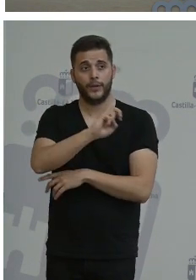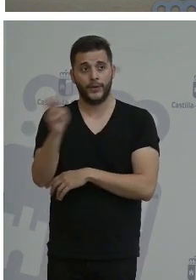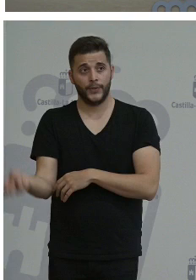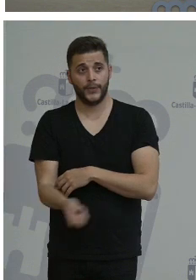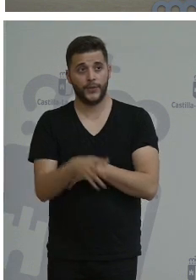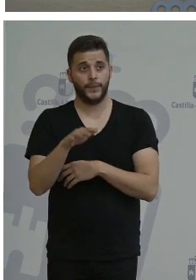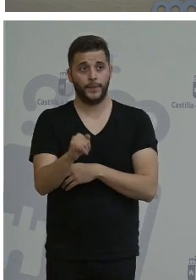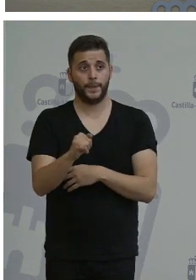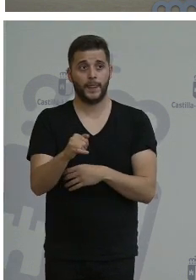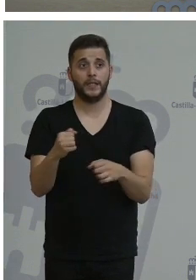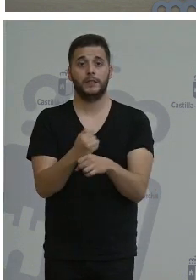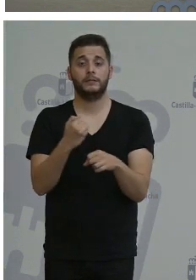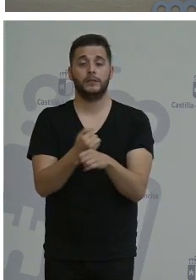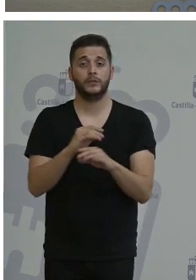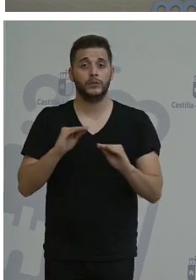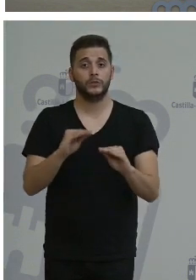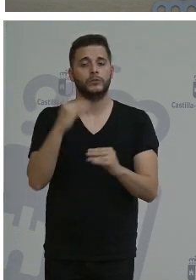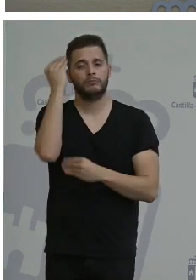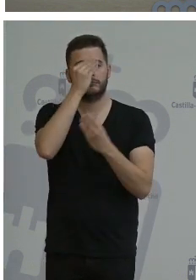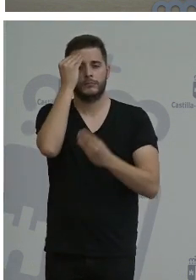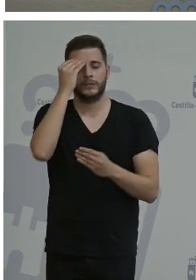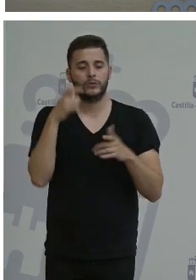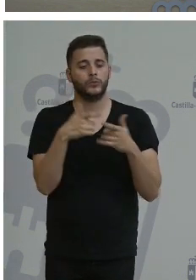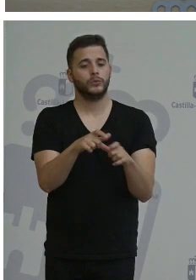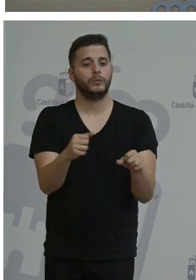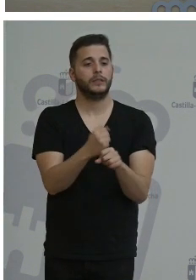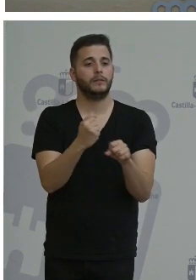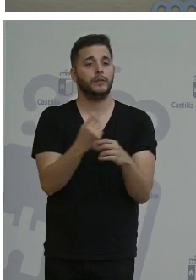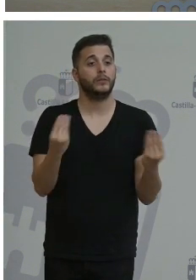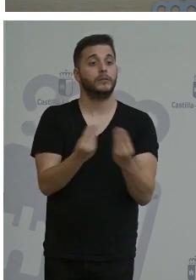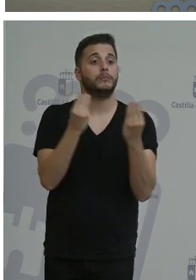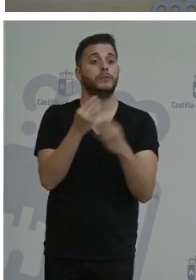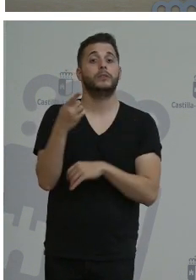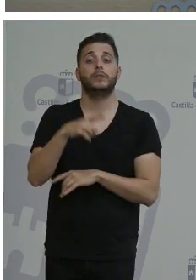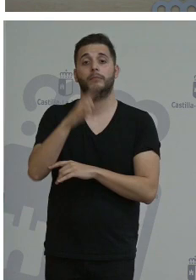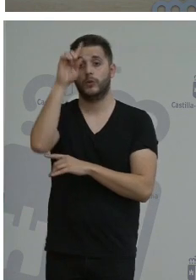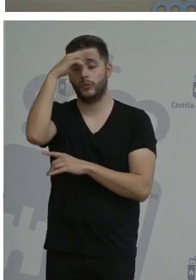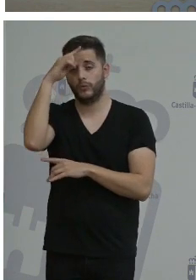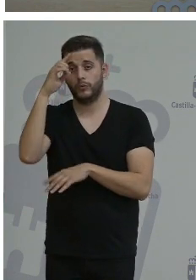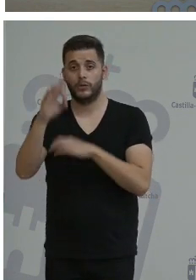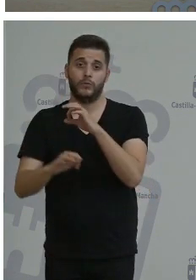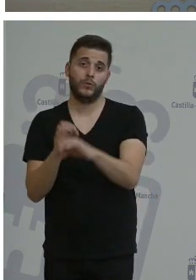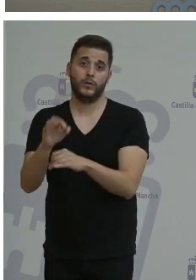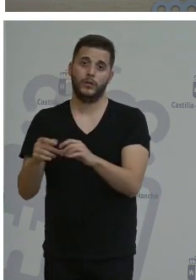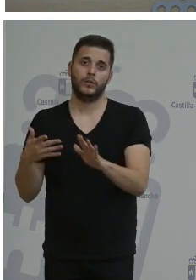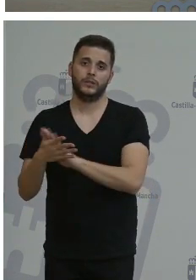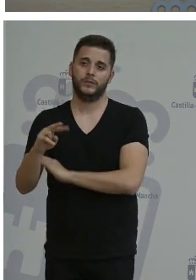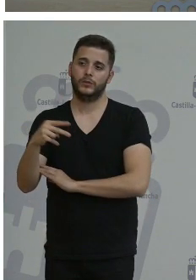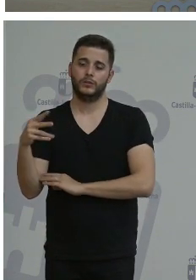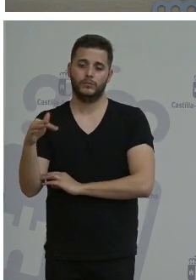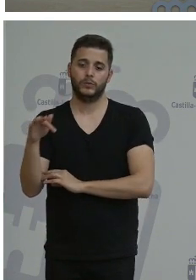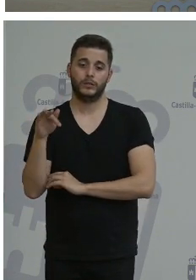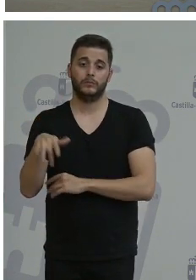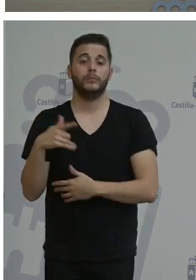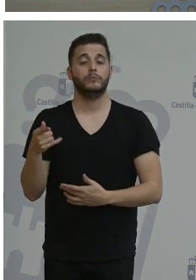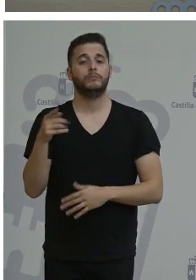sus trabajadores creen que su lugar de trabajo es mejor y que la cultura de la organización es más satisfactoria. Bueno, pues esto